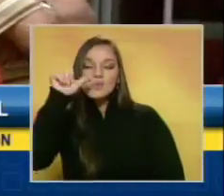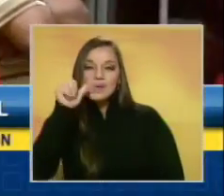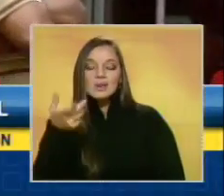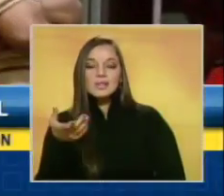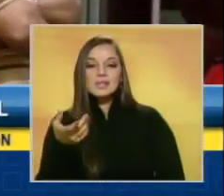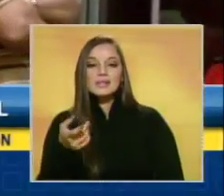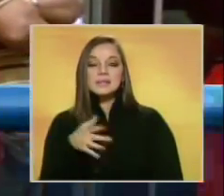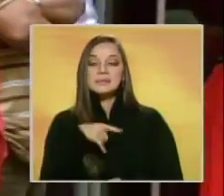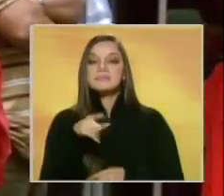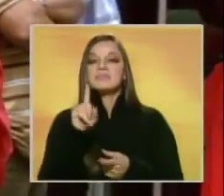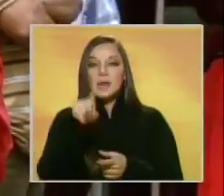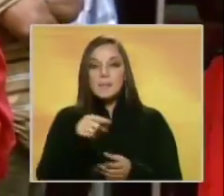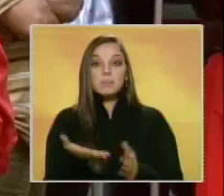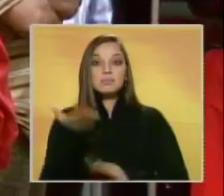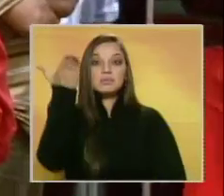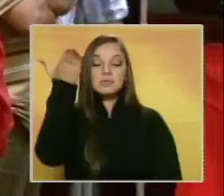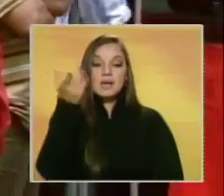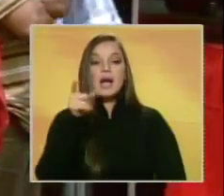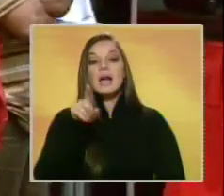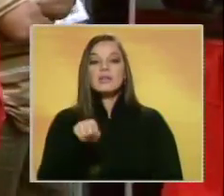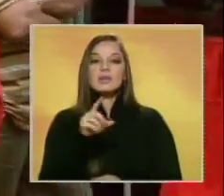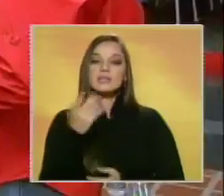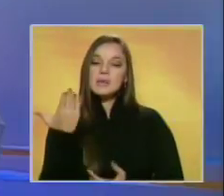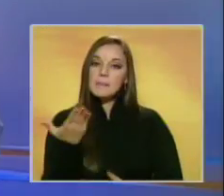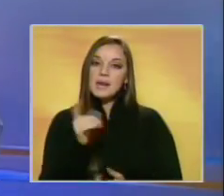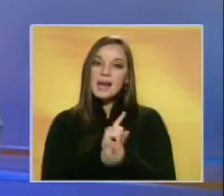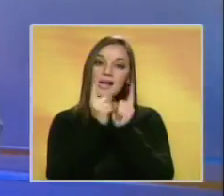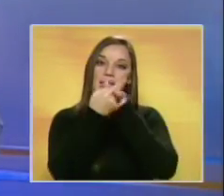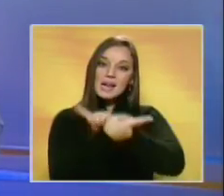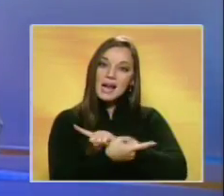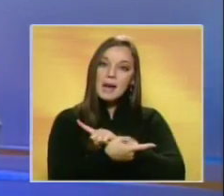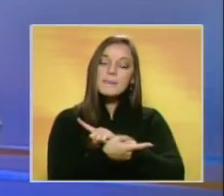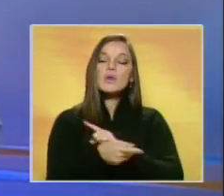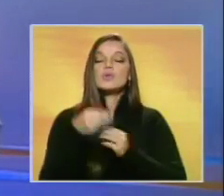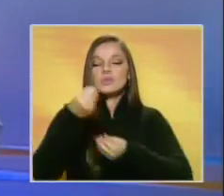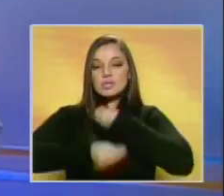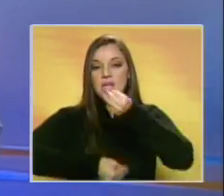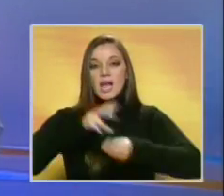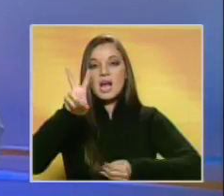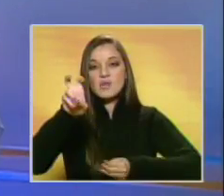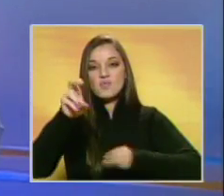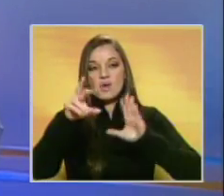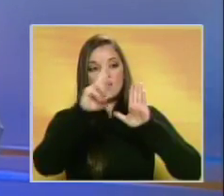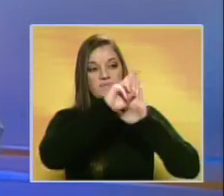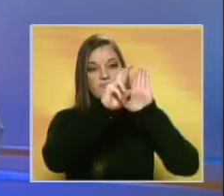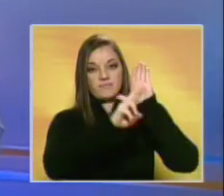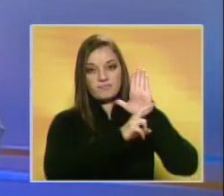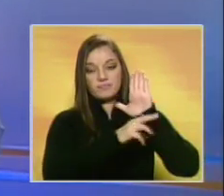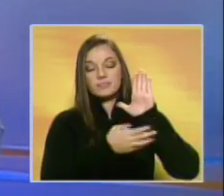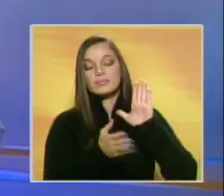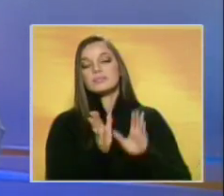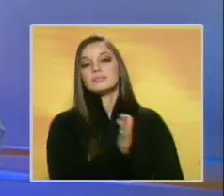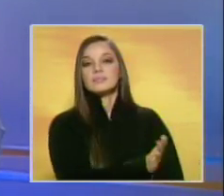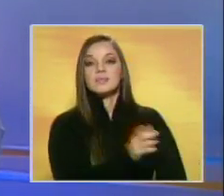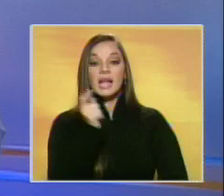que esos cambios se apliquen en esta nueva reforma. El diputado de la Asamblea Nacional, Abelardo Díaz, acusó al gobierno de